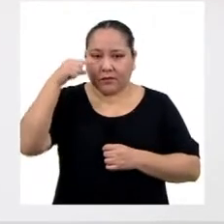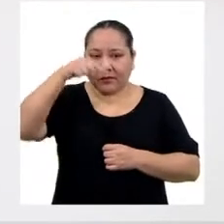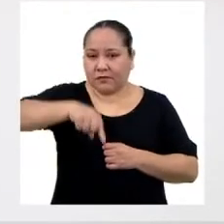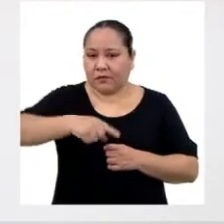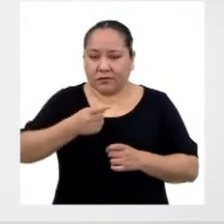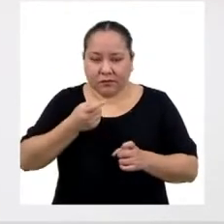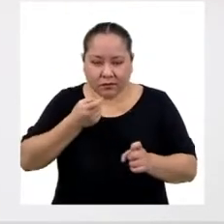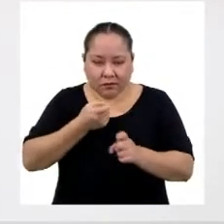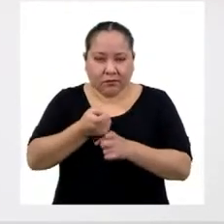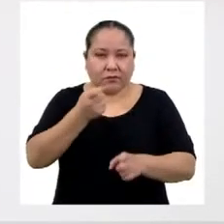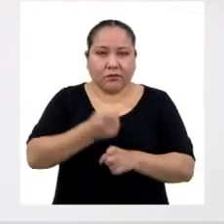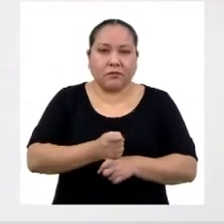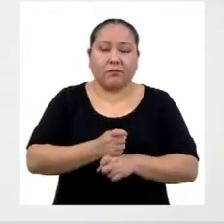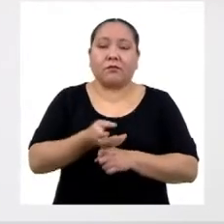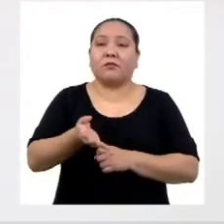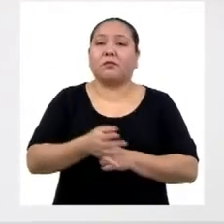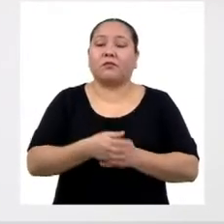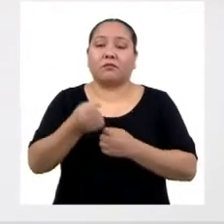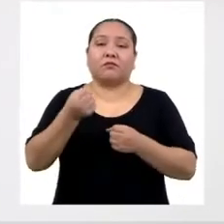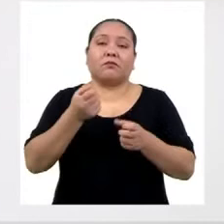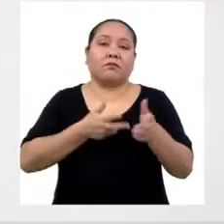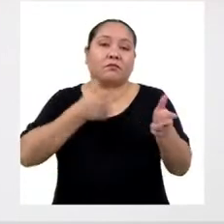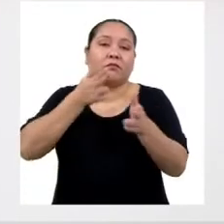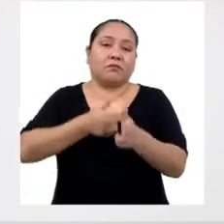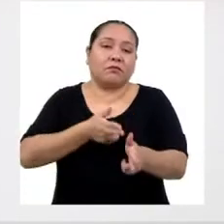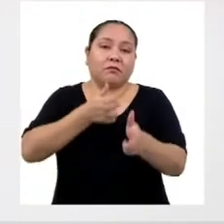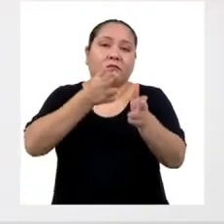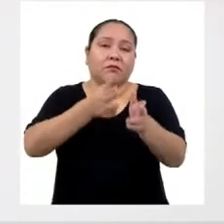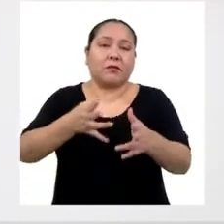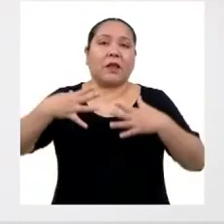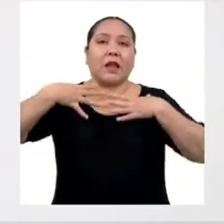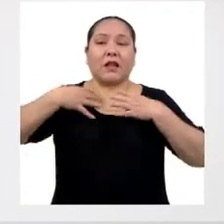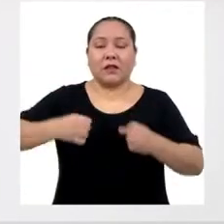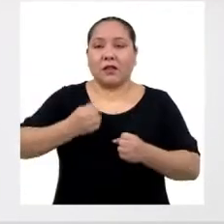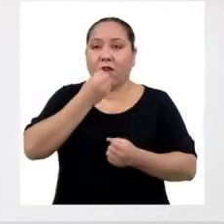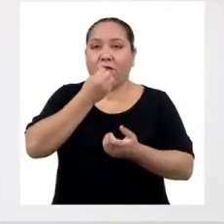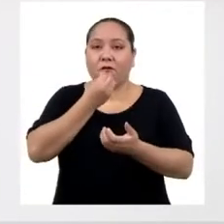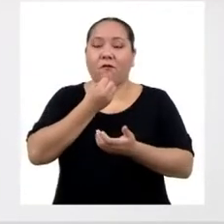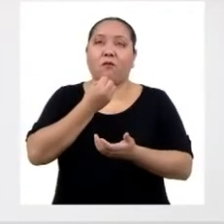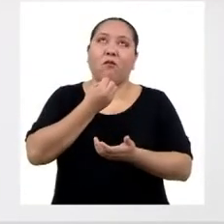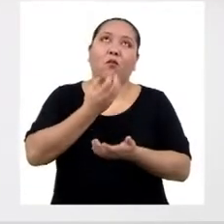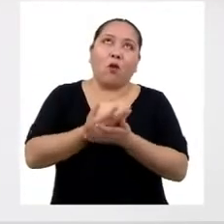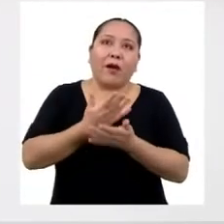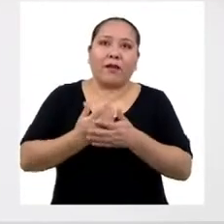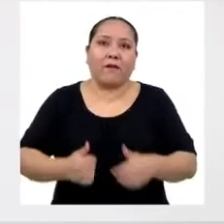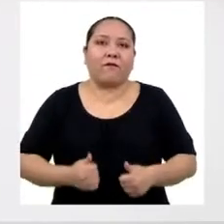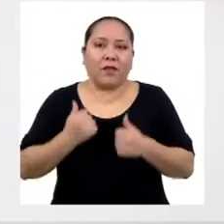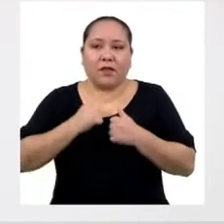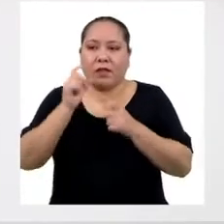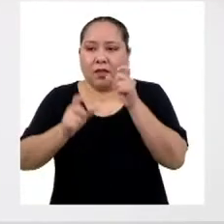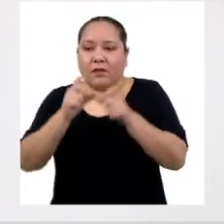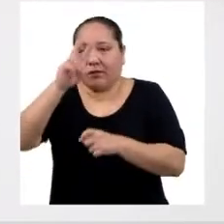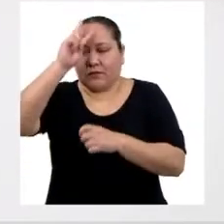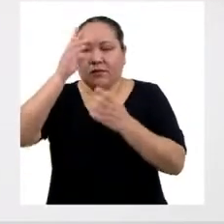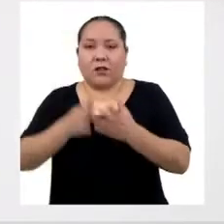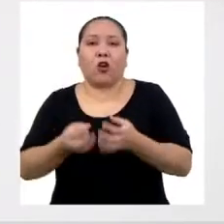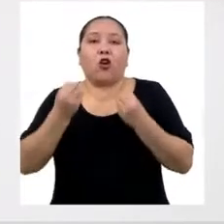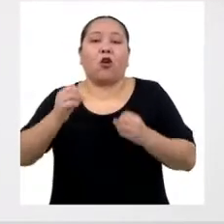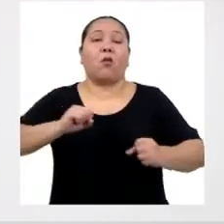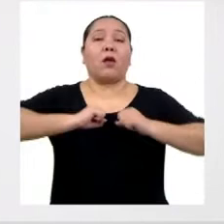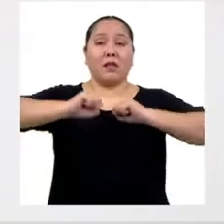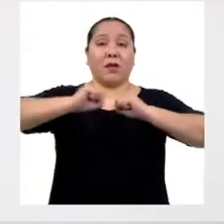impacto del tráfico vehicular en la salud y calidad de vida de las y los peruanos y cómo el deporte puede